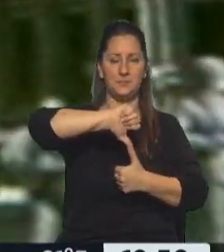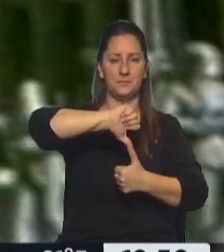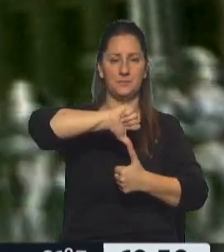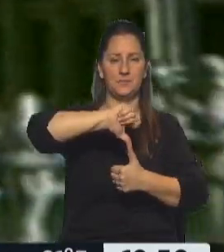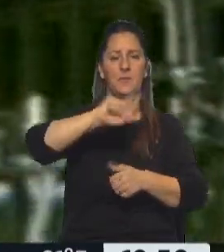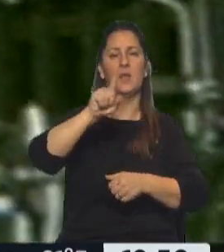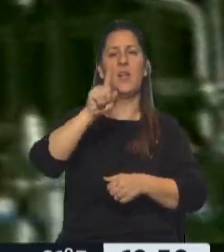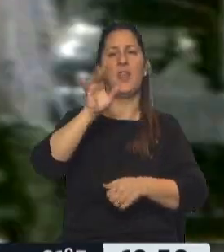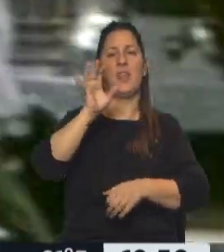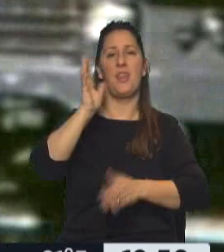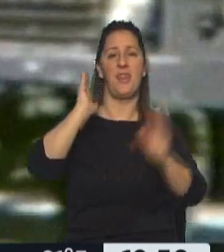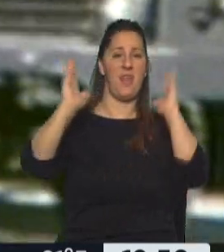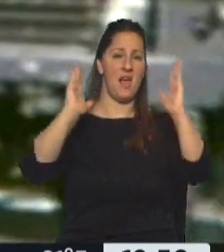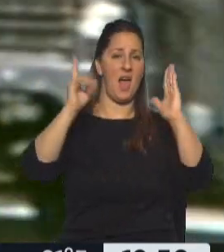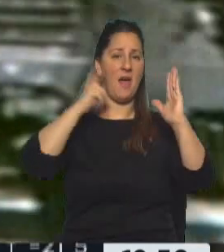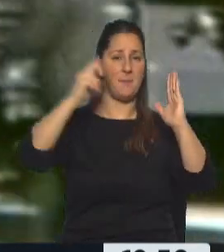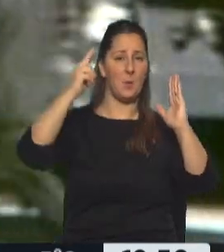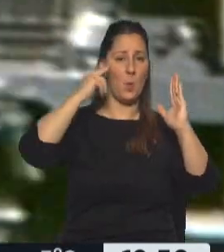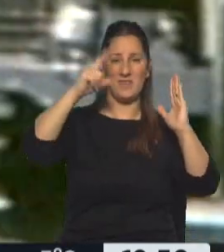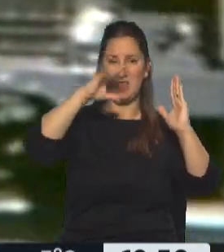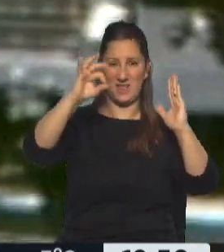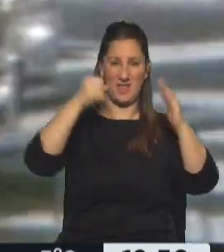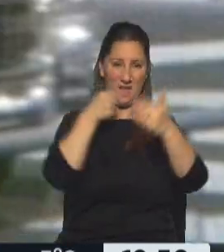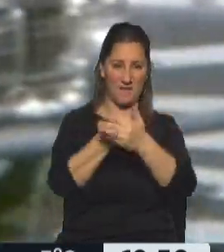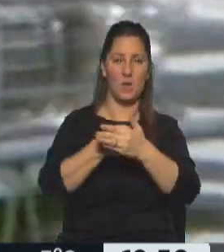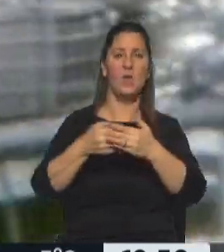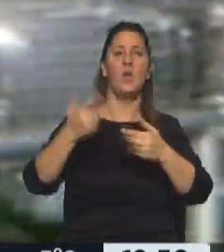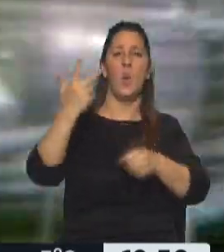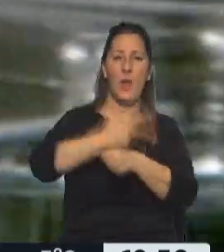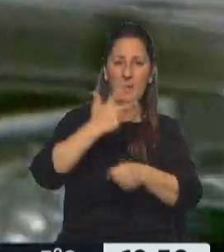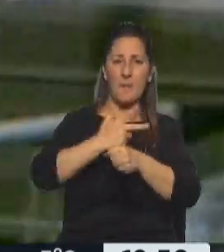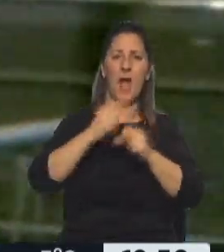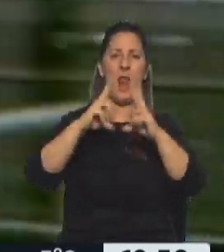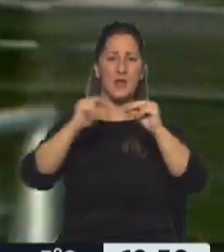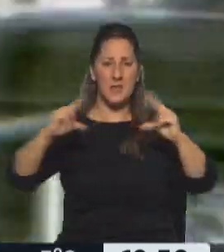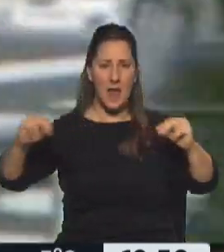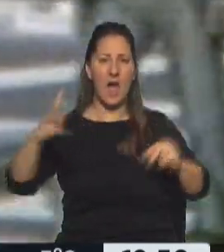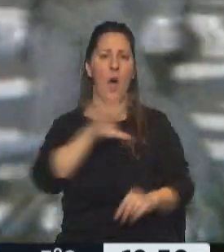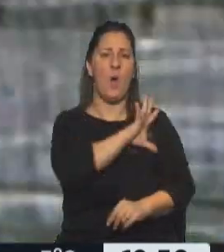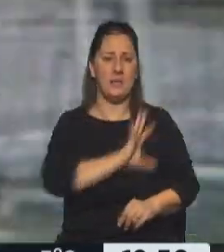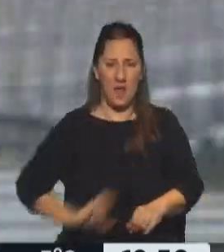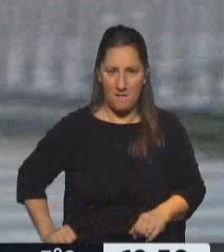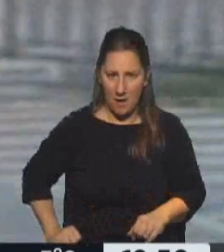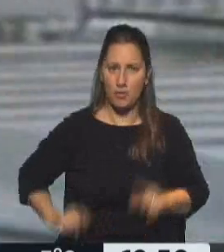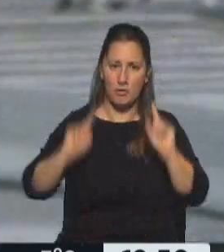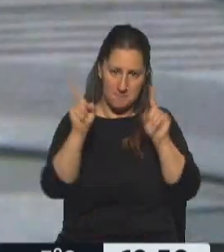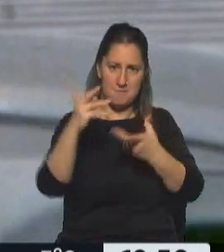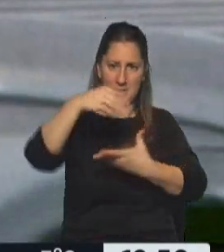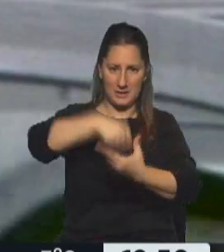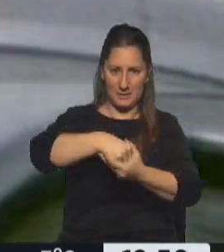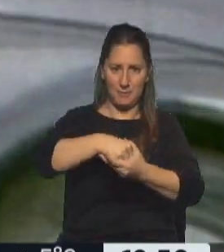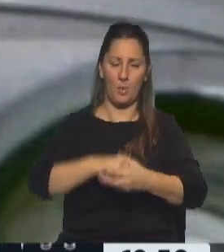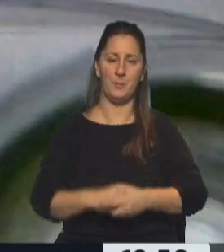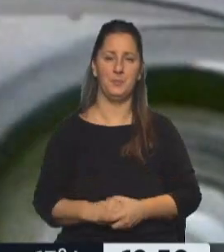a fines de la década del 70 en guatemala en nicaragua y el salvador fundamentalmente y